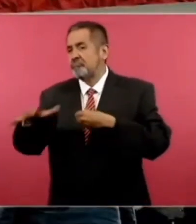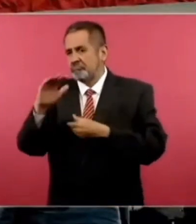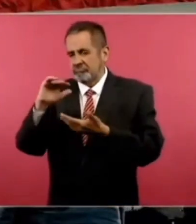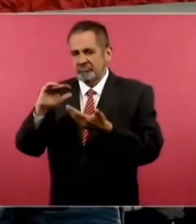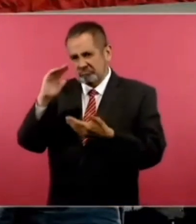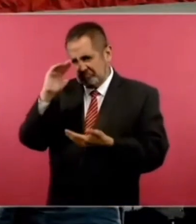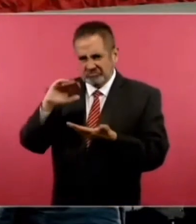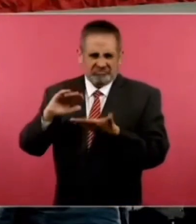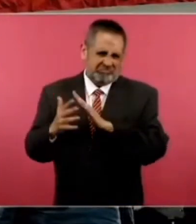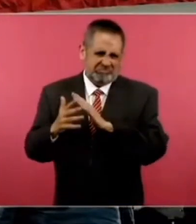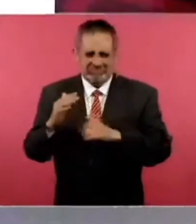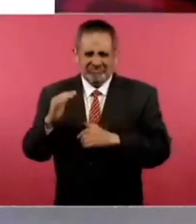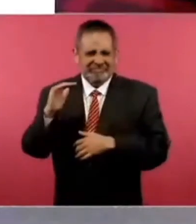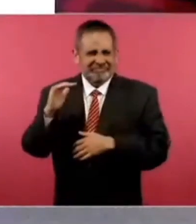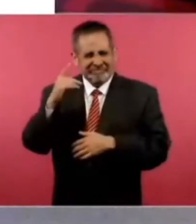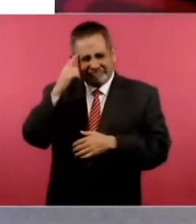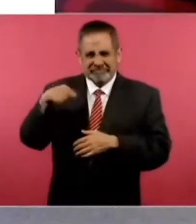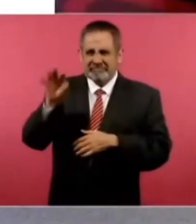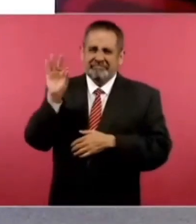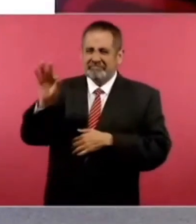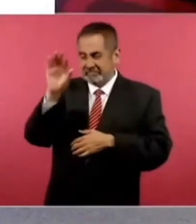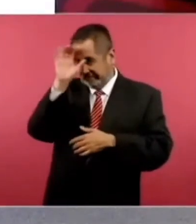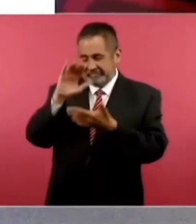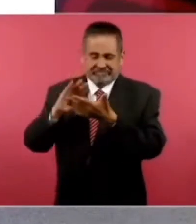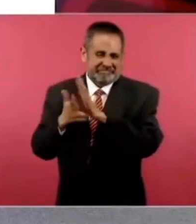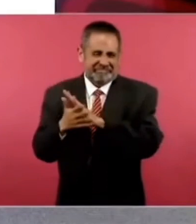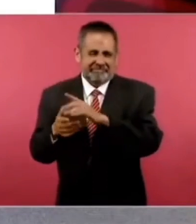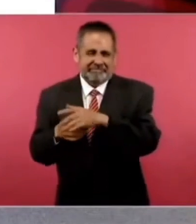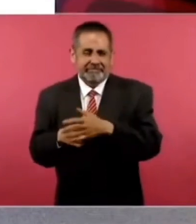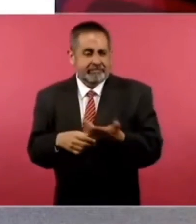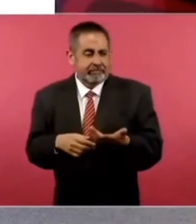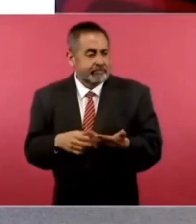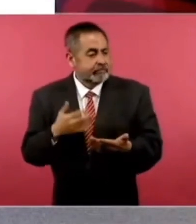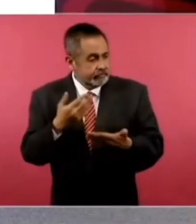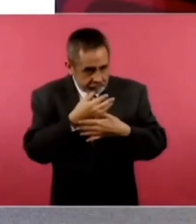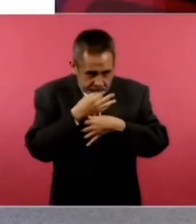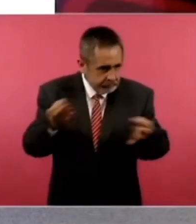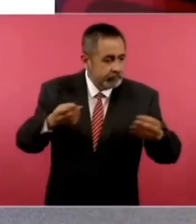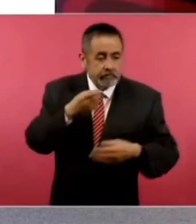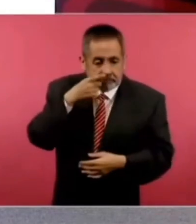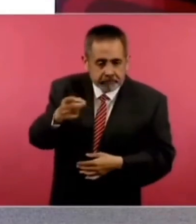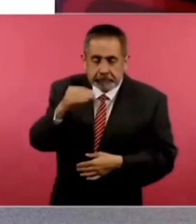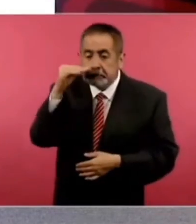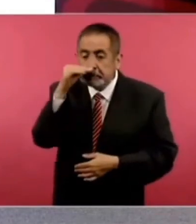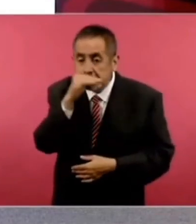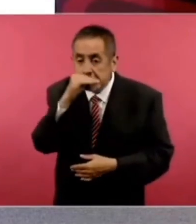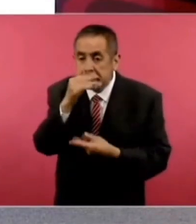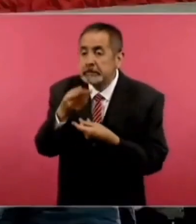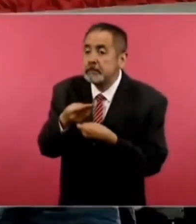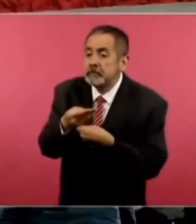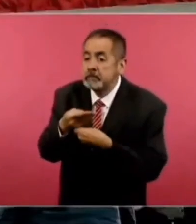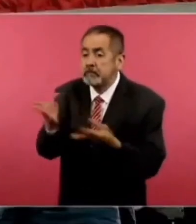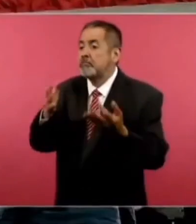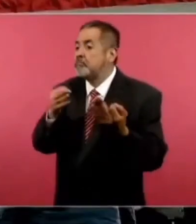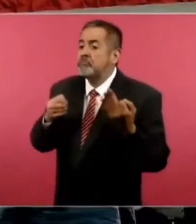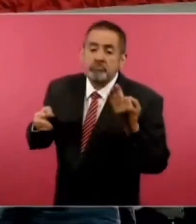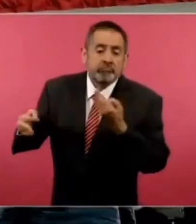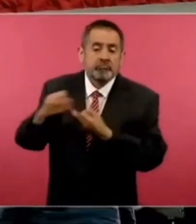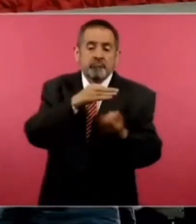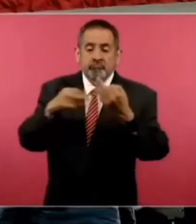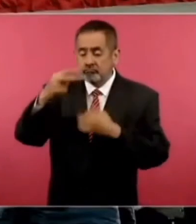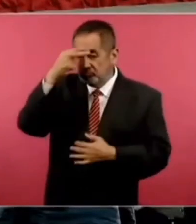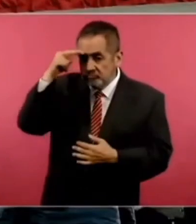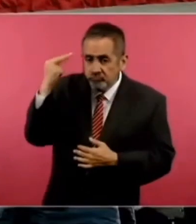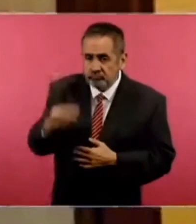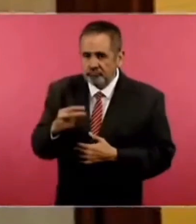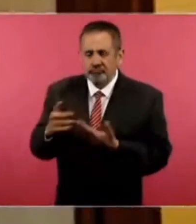conciencia nacional, pero ocultan que es un texto gratuito para que llegue a los hijos de todos los mexicanos y que es